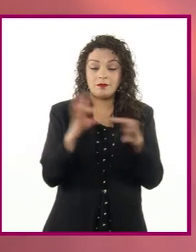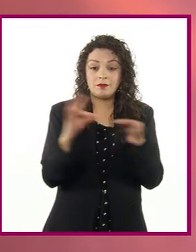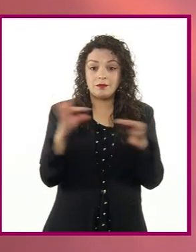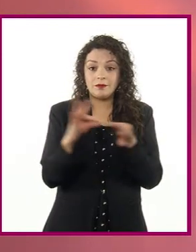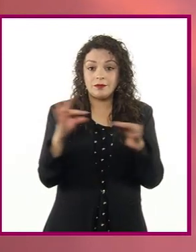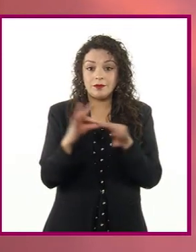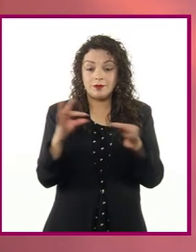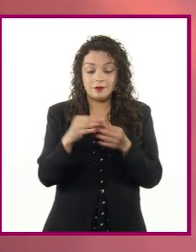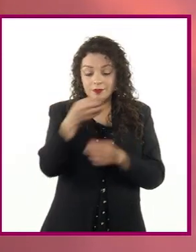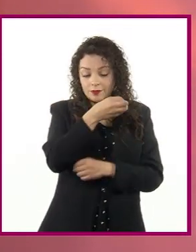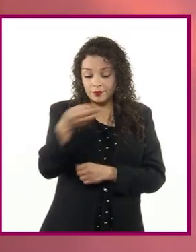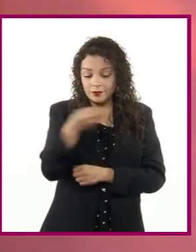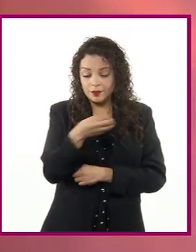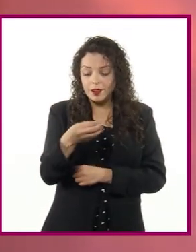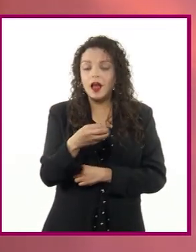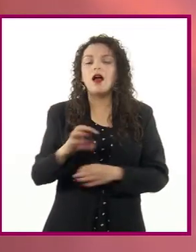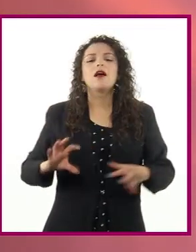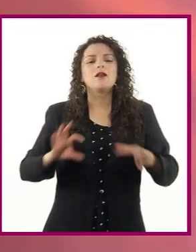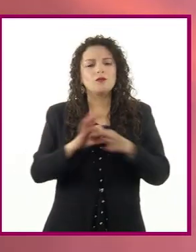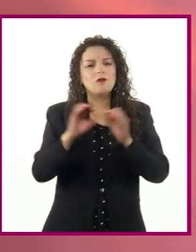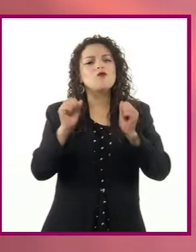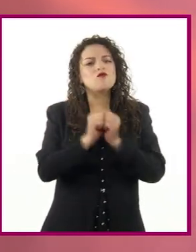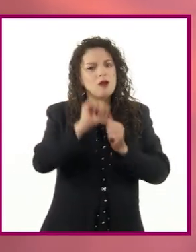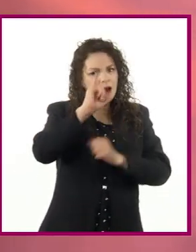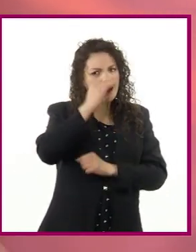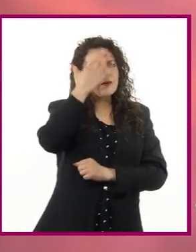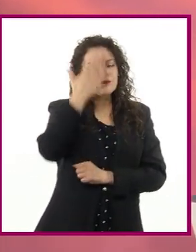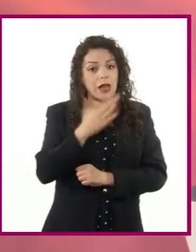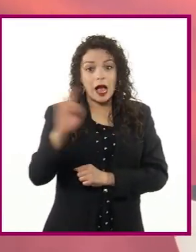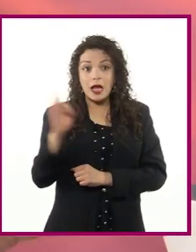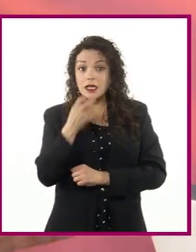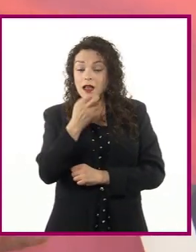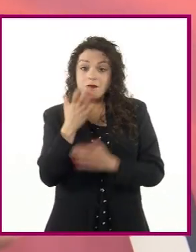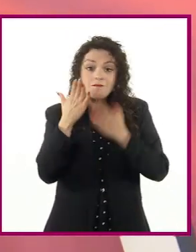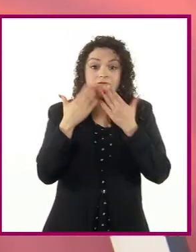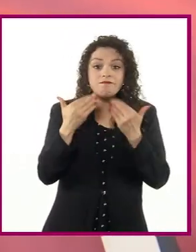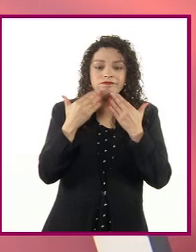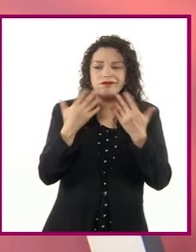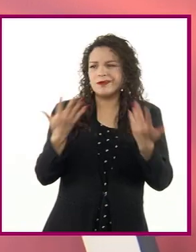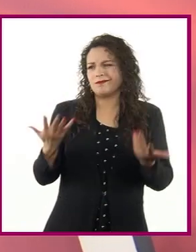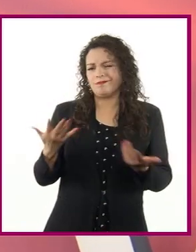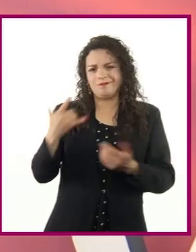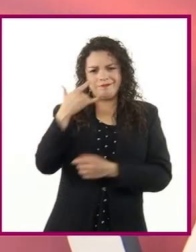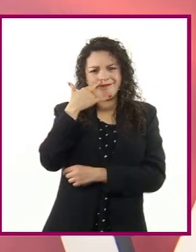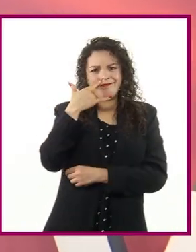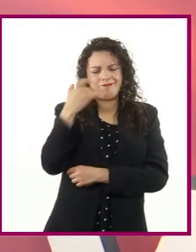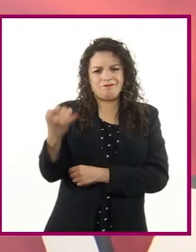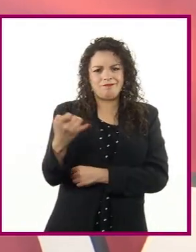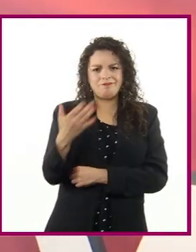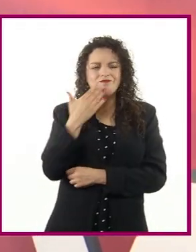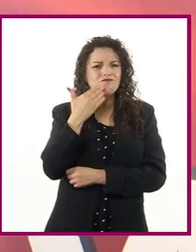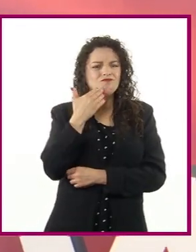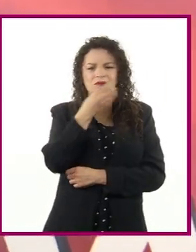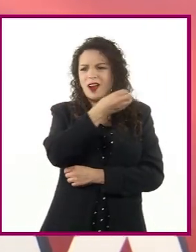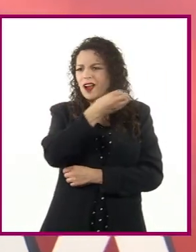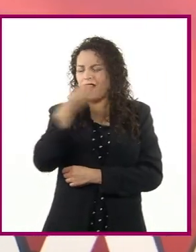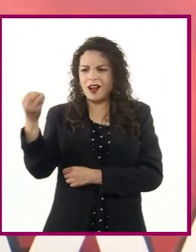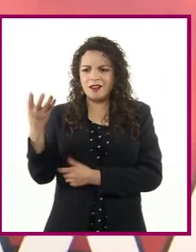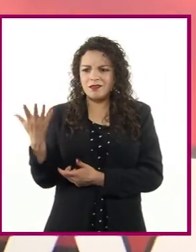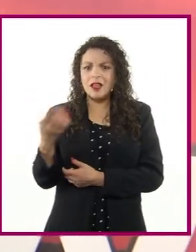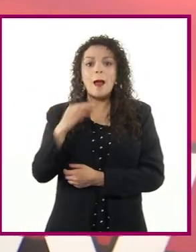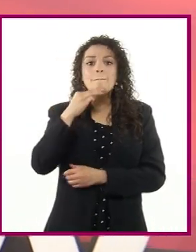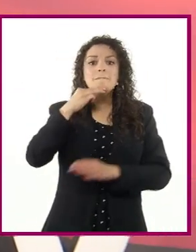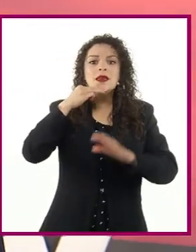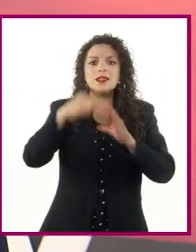sucede en la narración. De no ser así, la historia no tendrá sentido y menos comunicará lo que el